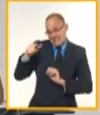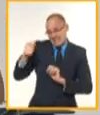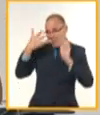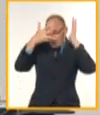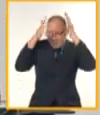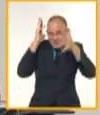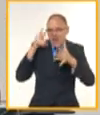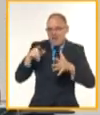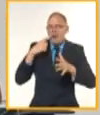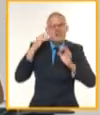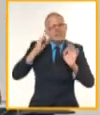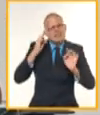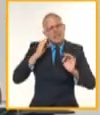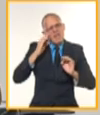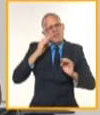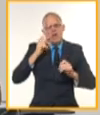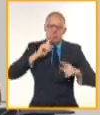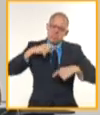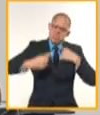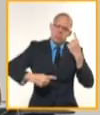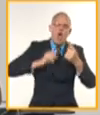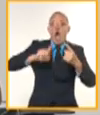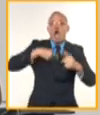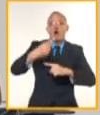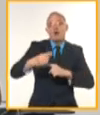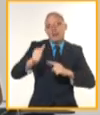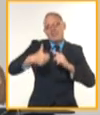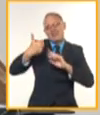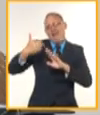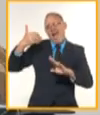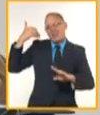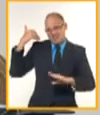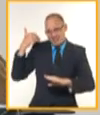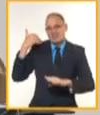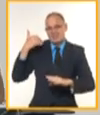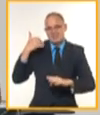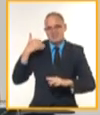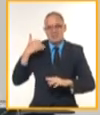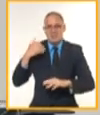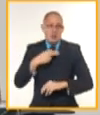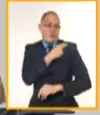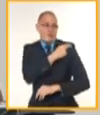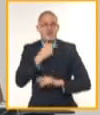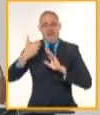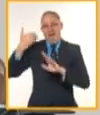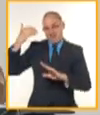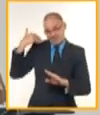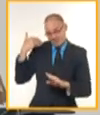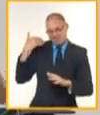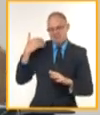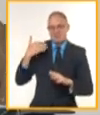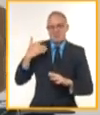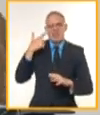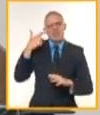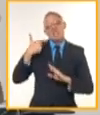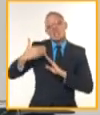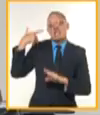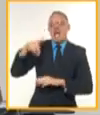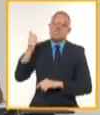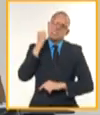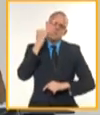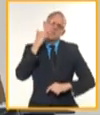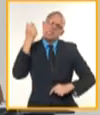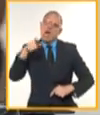que concurrían a cada elección en Argentina, pero ahora ¿cómo definirá la casta que está